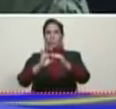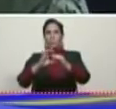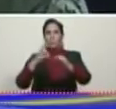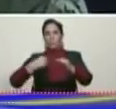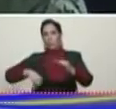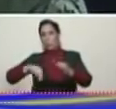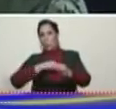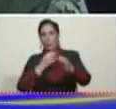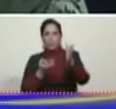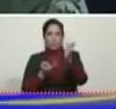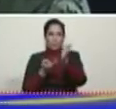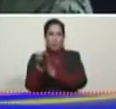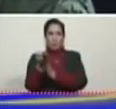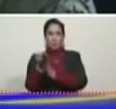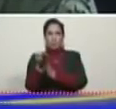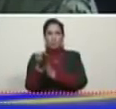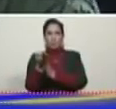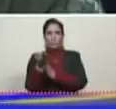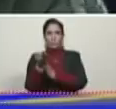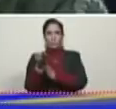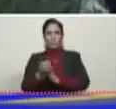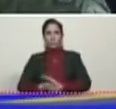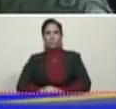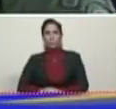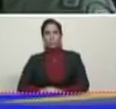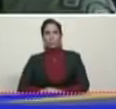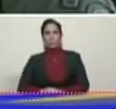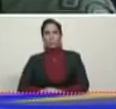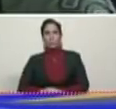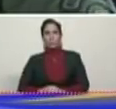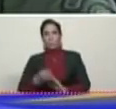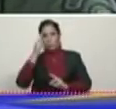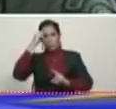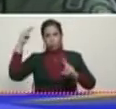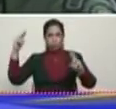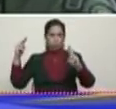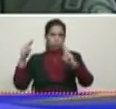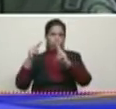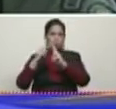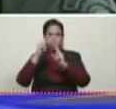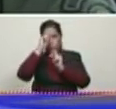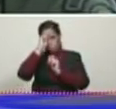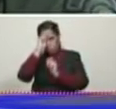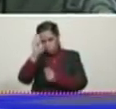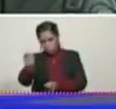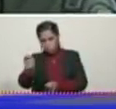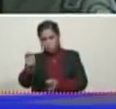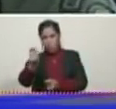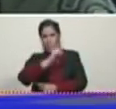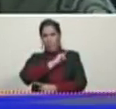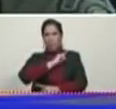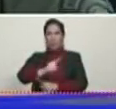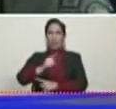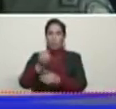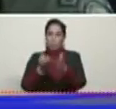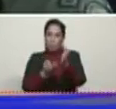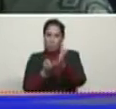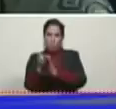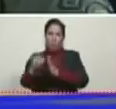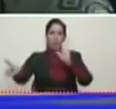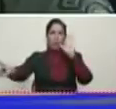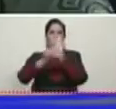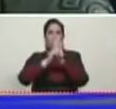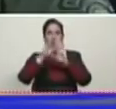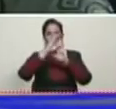nuestra lealtad, a reconocer su mandato legítimo, legal, constitucional,